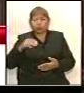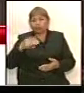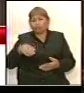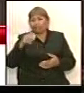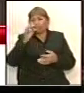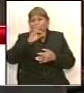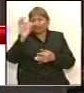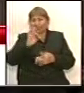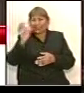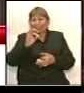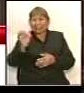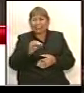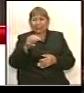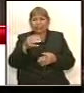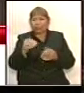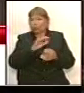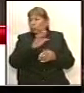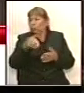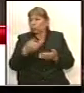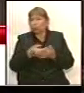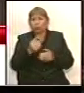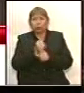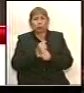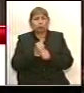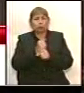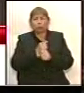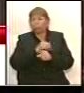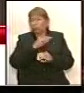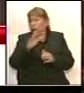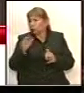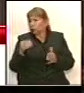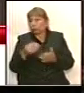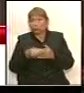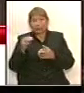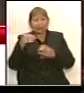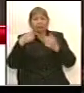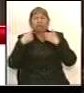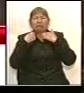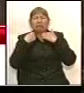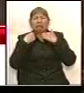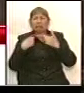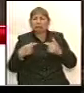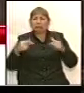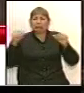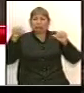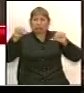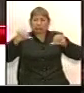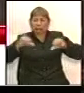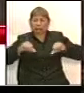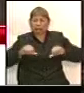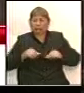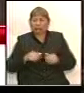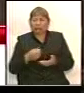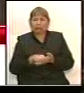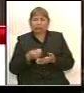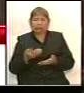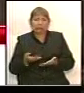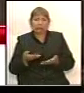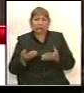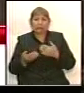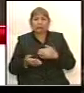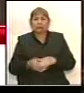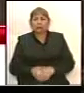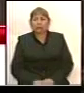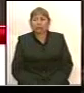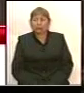amarilla. Todas las familias cafetaleras a nivel nacional han perdido todas sus inversiones dentro del ámbito